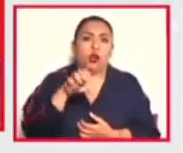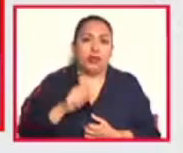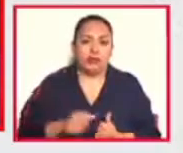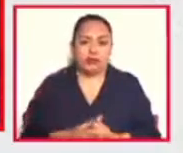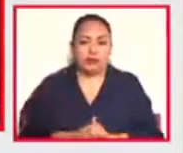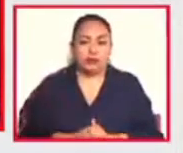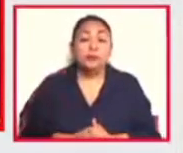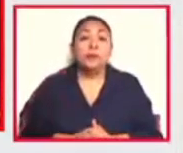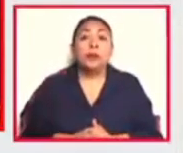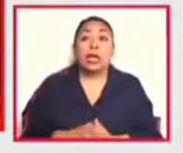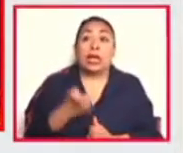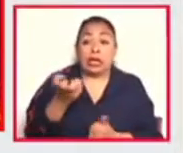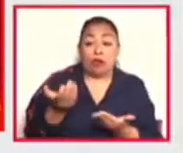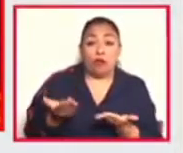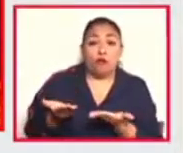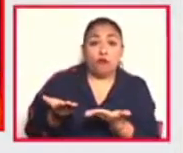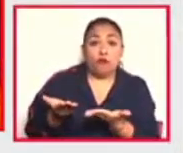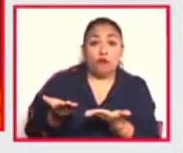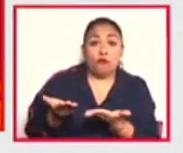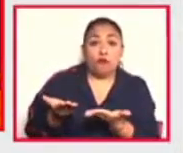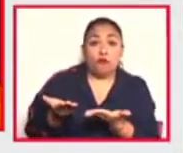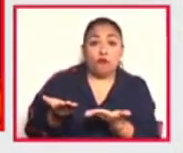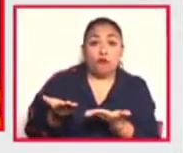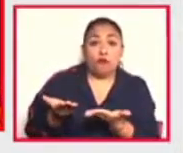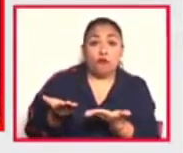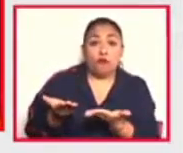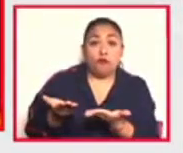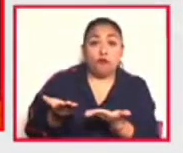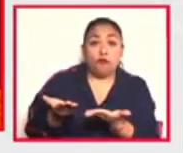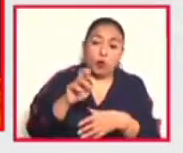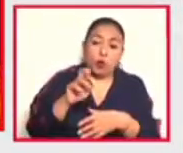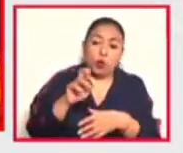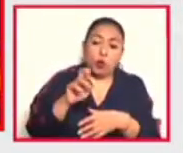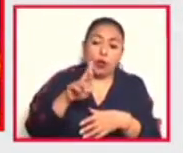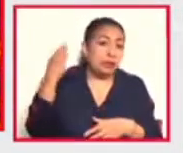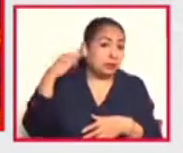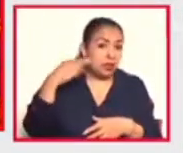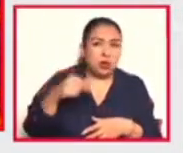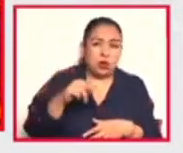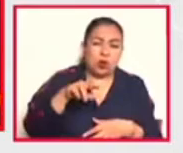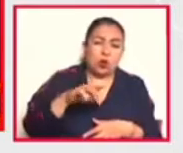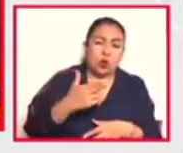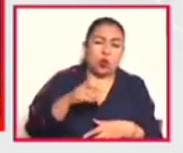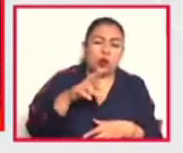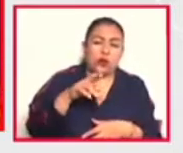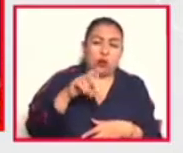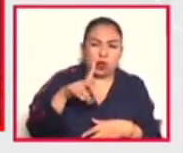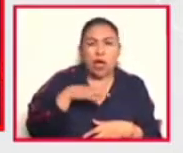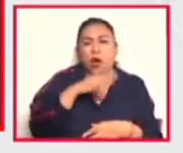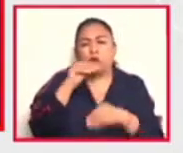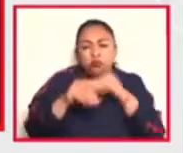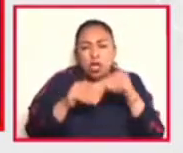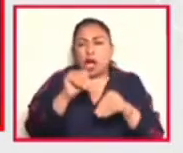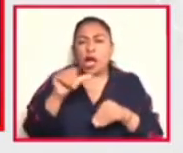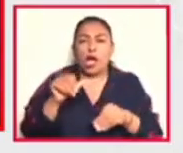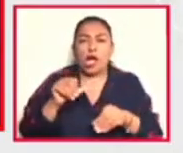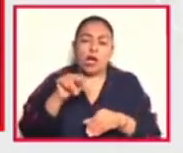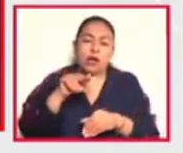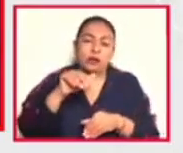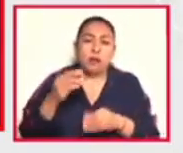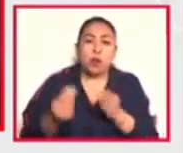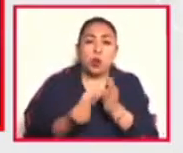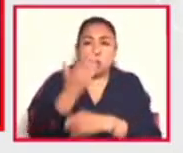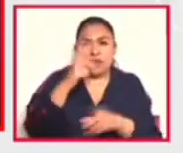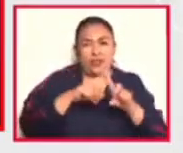Esta es una ofrenda conocida entre las comunidades purépechas de Michoacán como Wirimutakua, o monumento para el ánima nueva, que, a diferencia de los